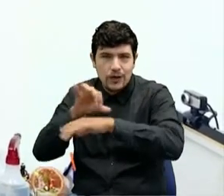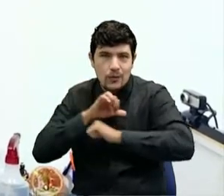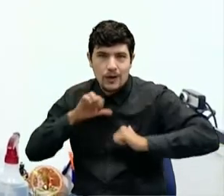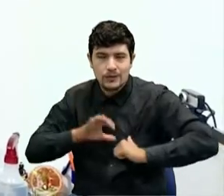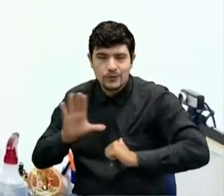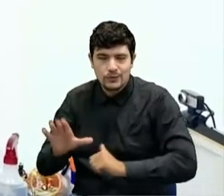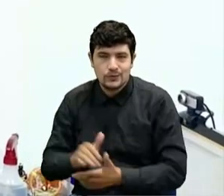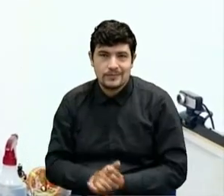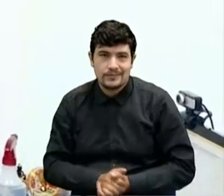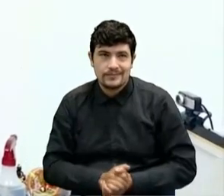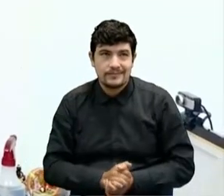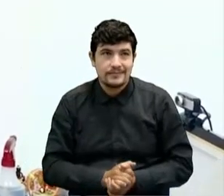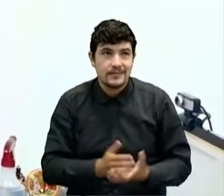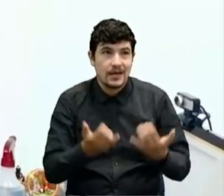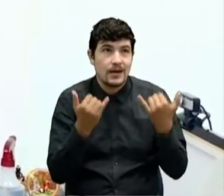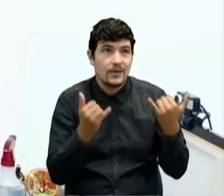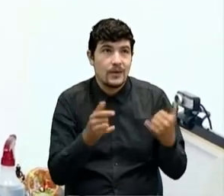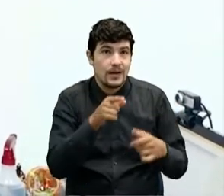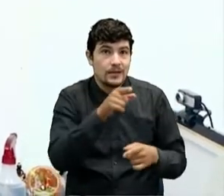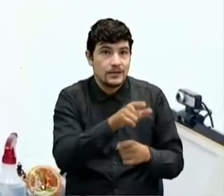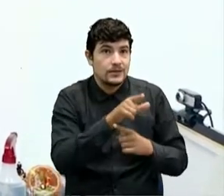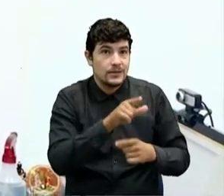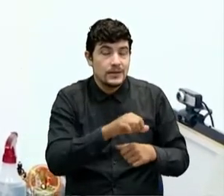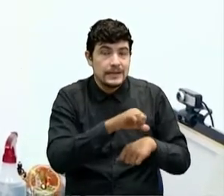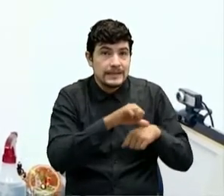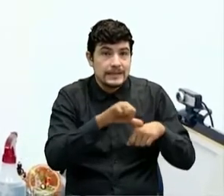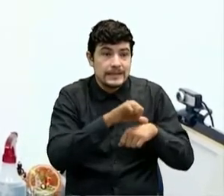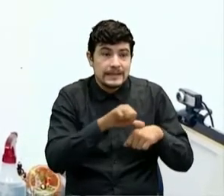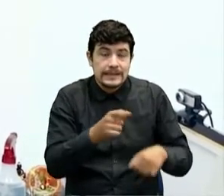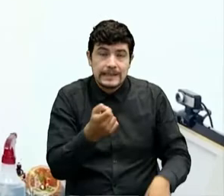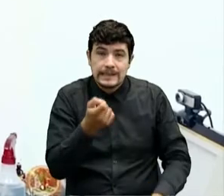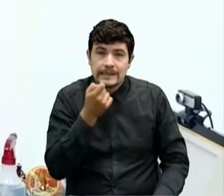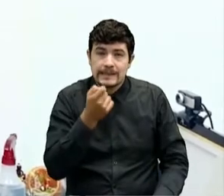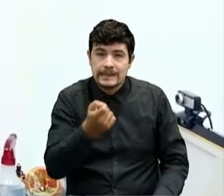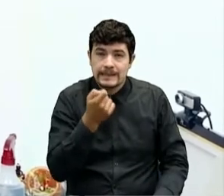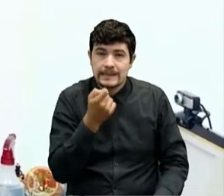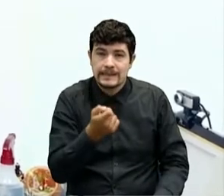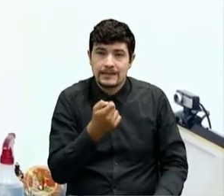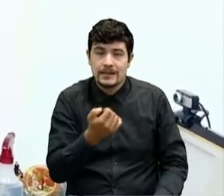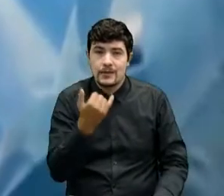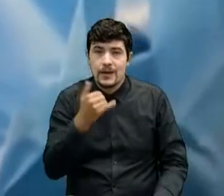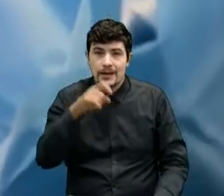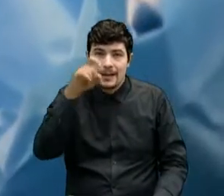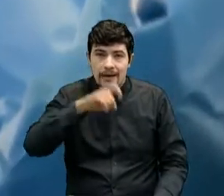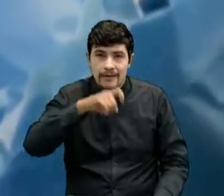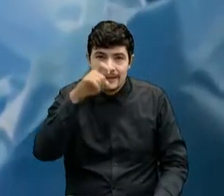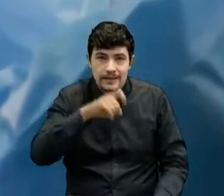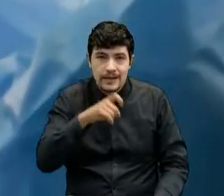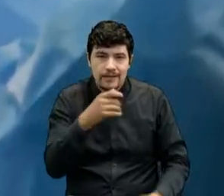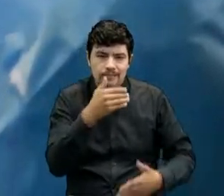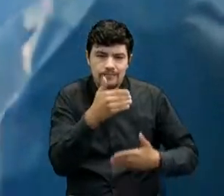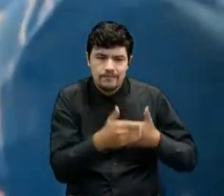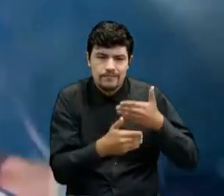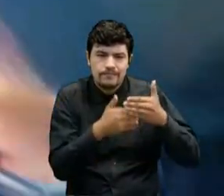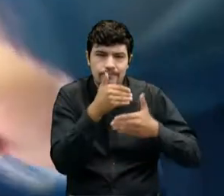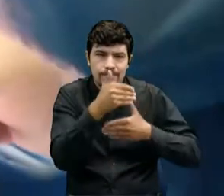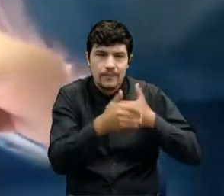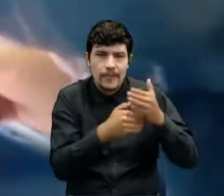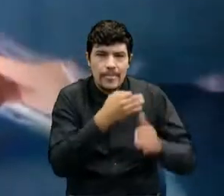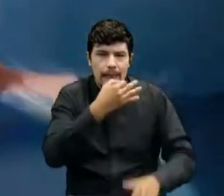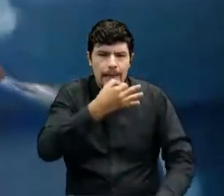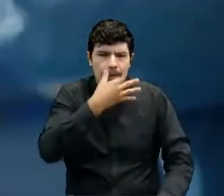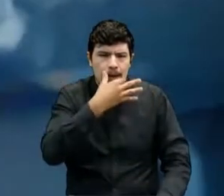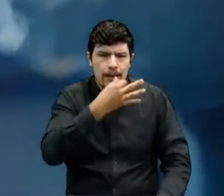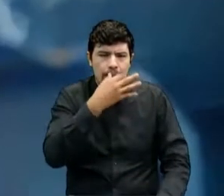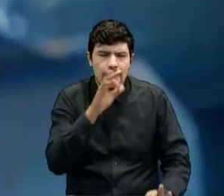es necesariamente mortal si no se toman las suficientes recaudos y la medicación en general de